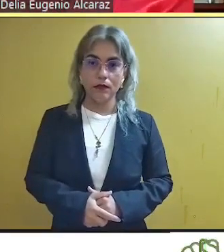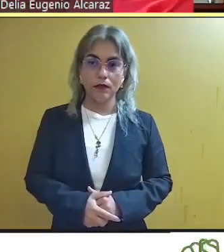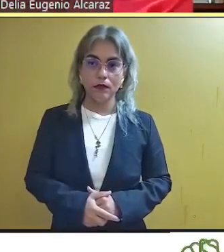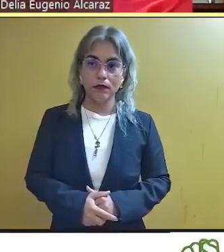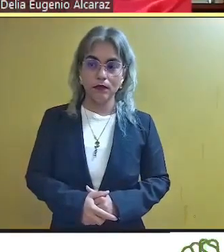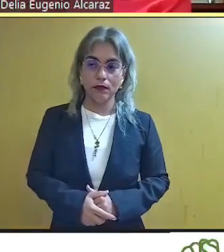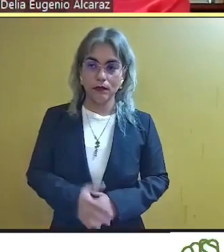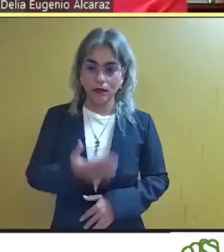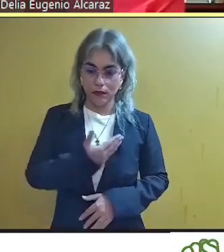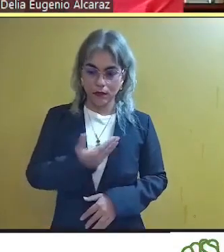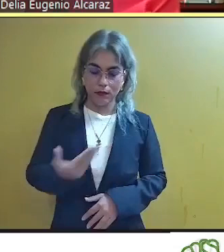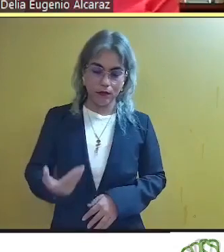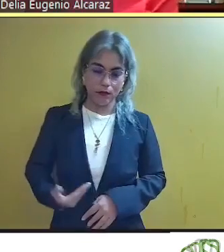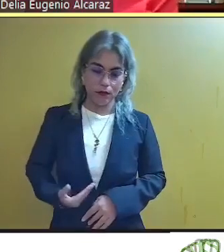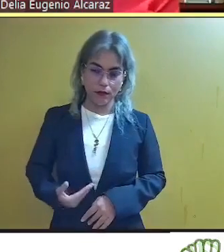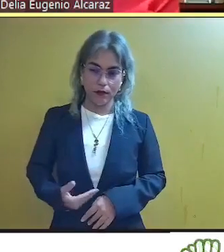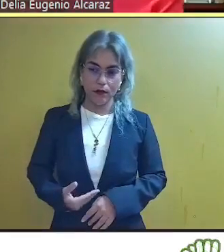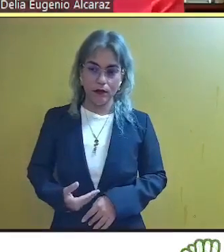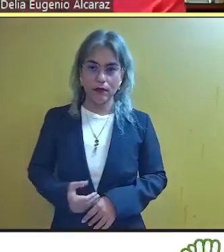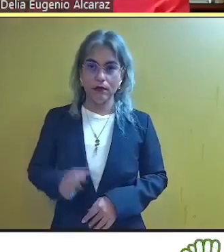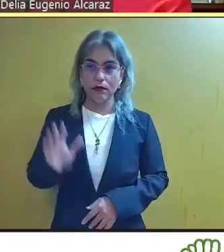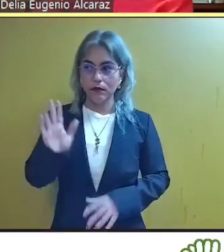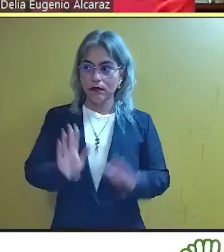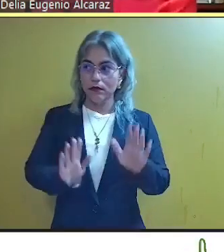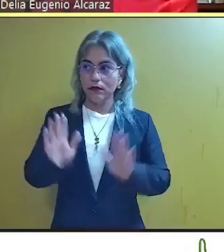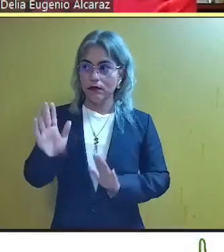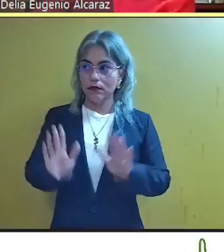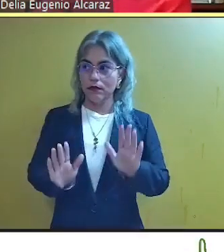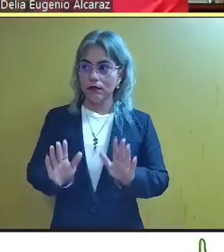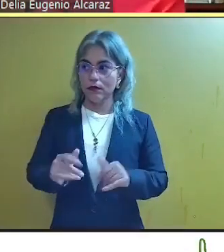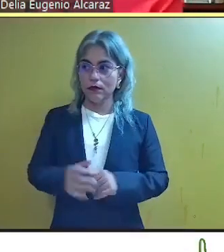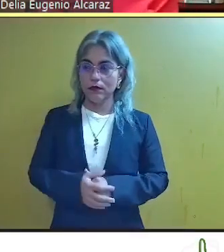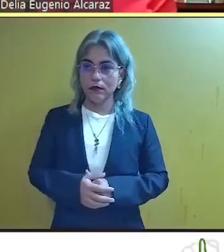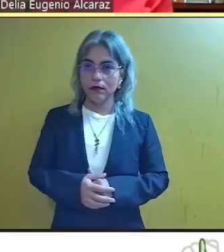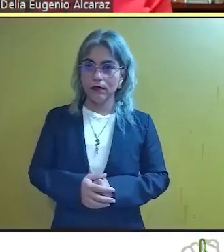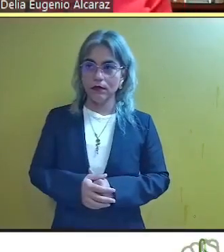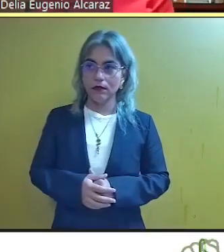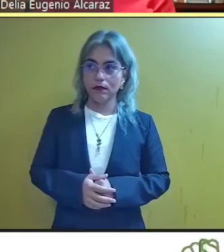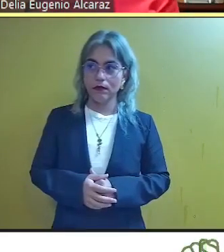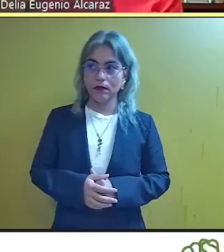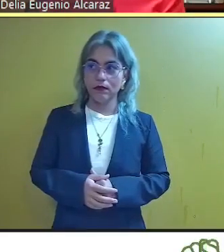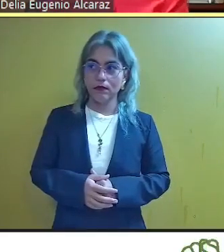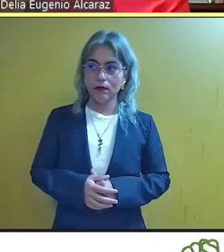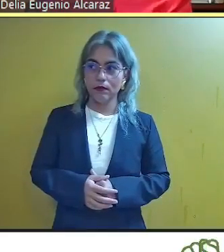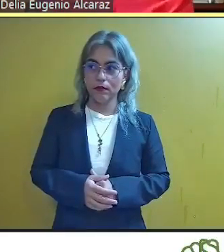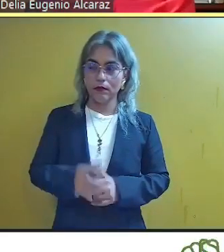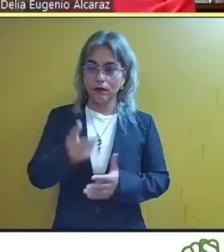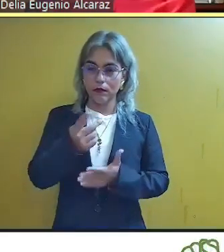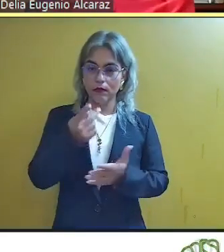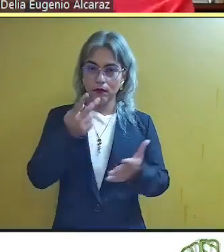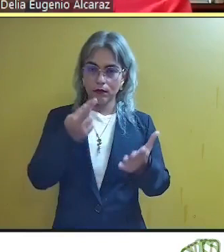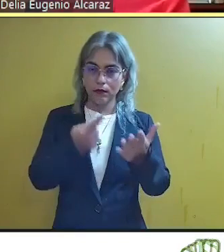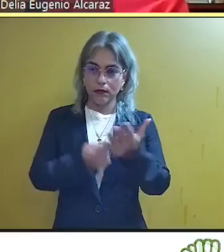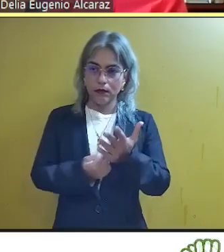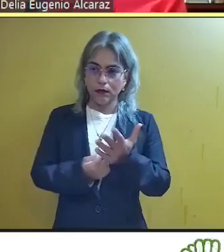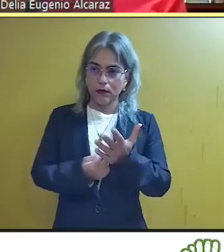presidenta, dada la votación, solicito que el proyecto